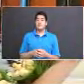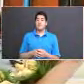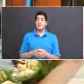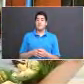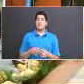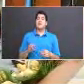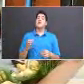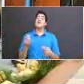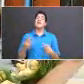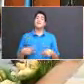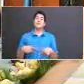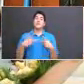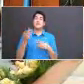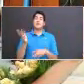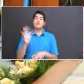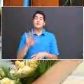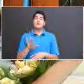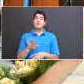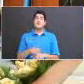¿Qué les pasó?